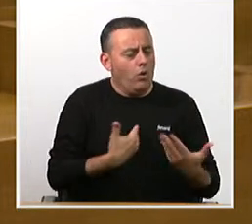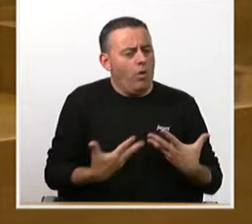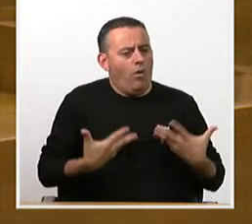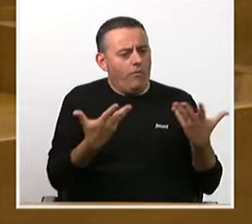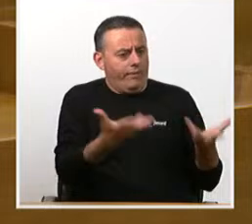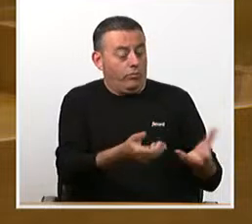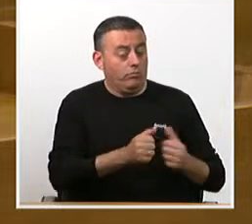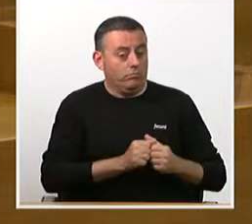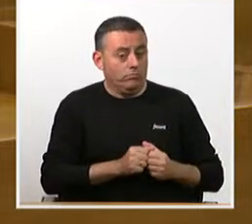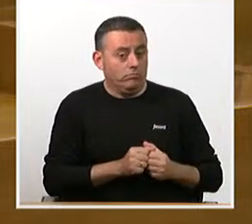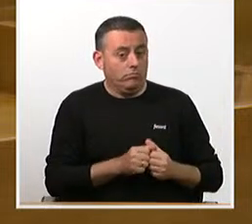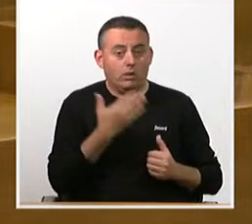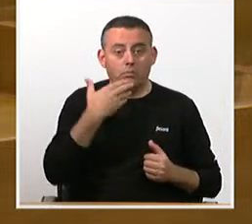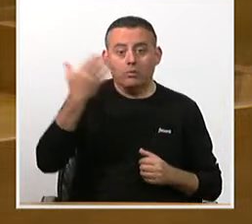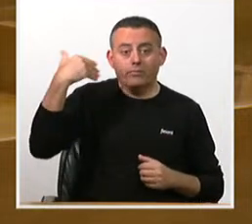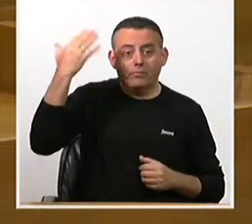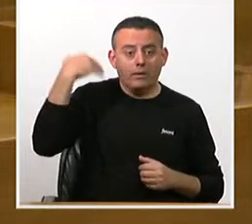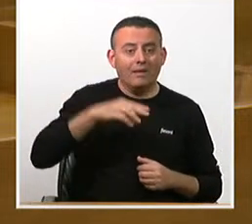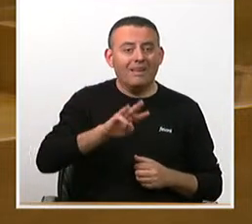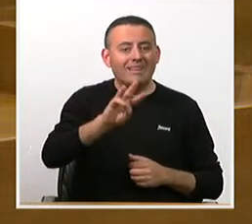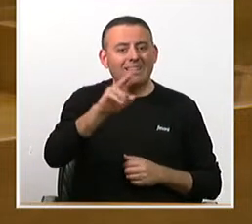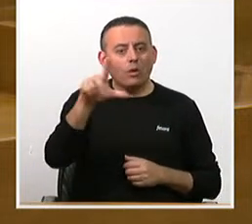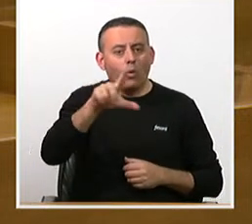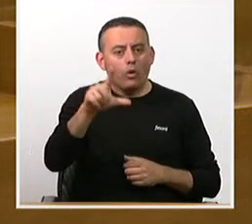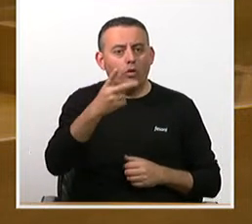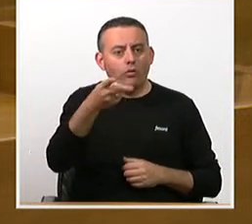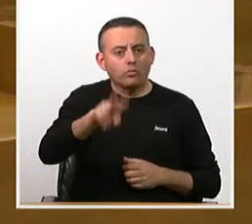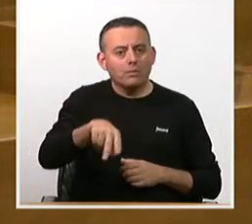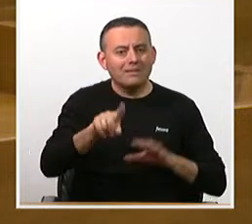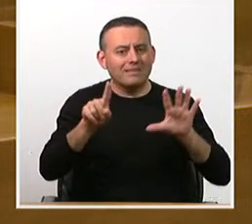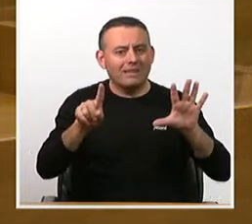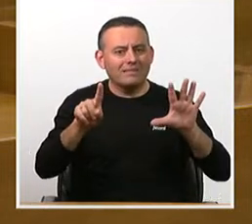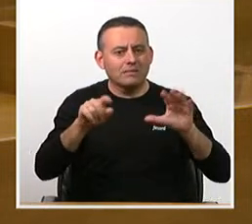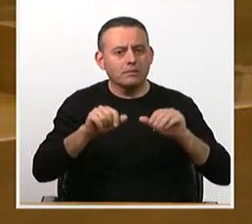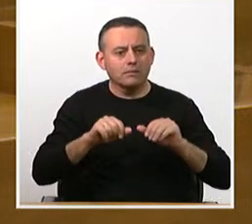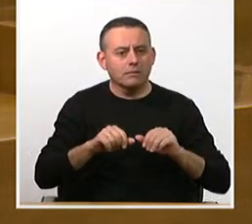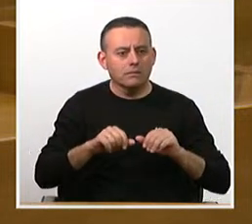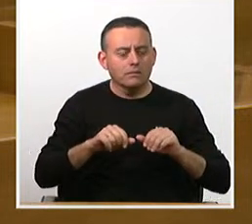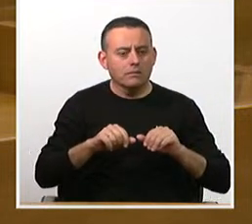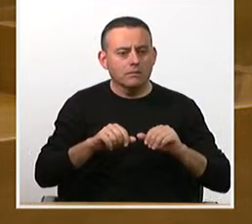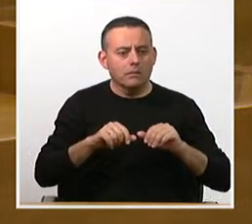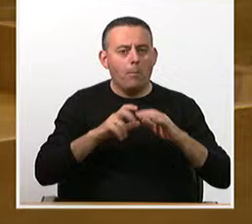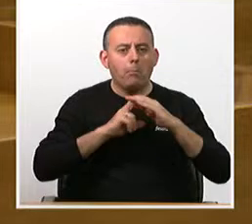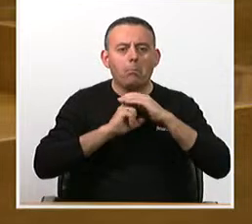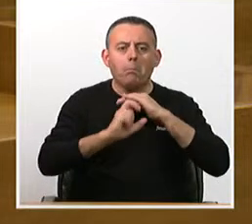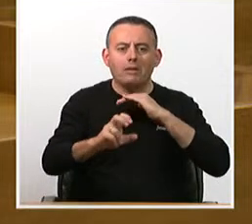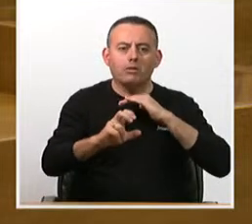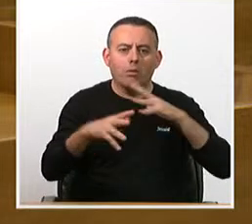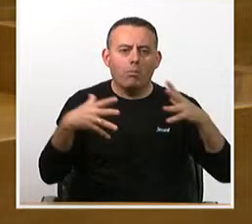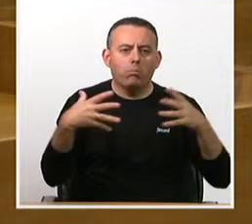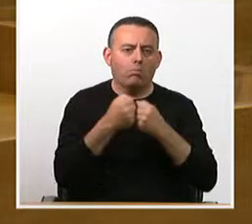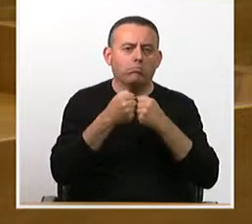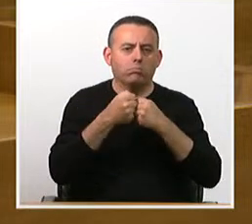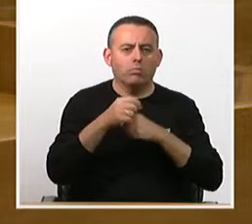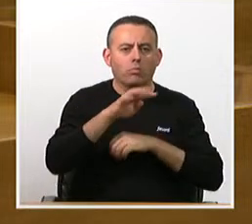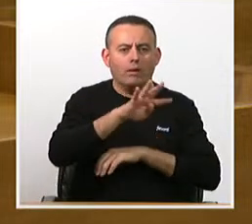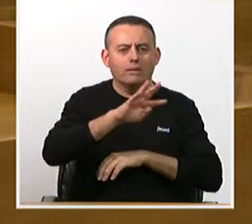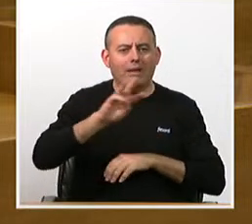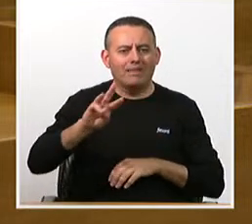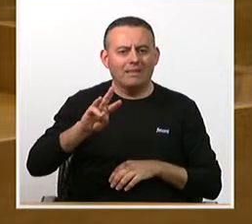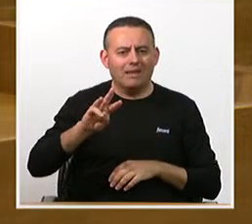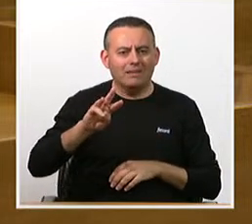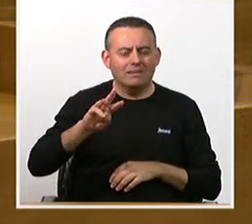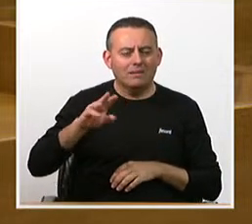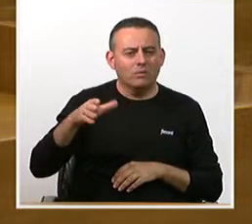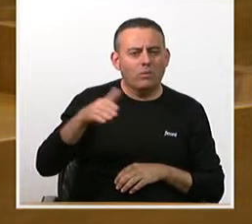calendario como la del 3 de julio de 2006 cuando el accidente de metro acabó con la vida de 43 personas y dejó heridas a